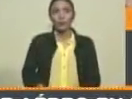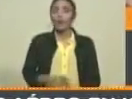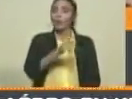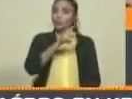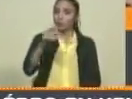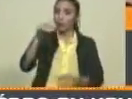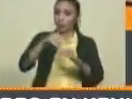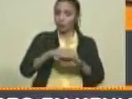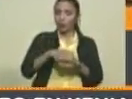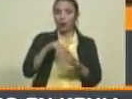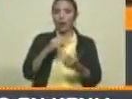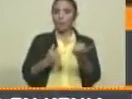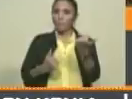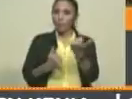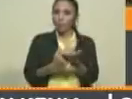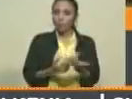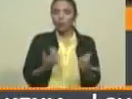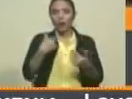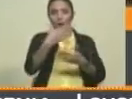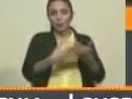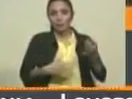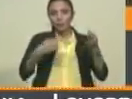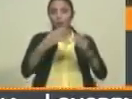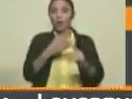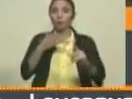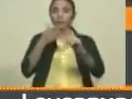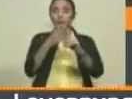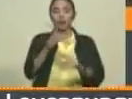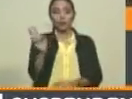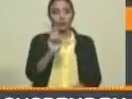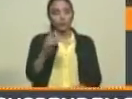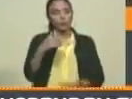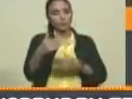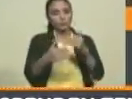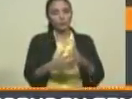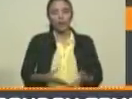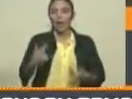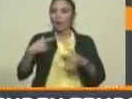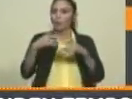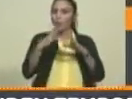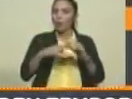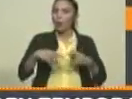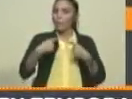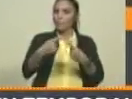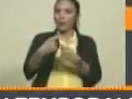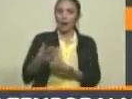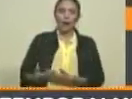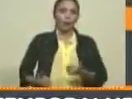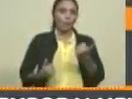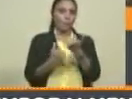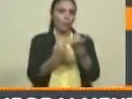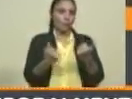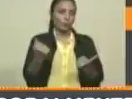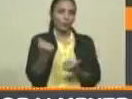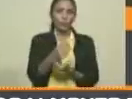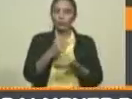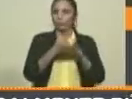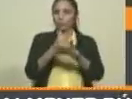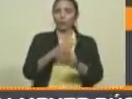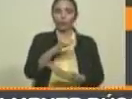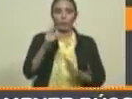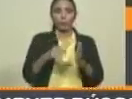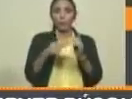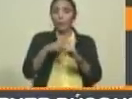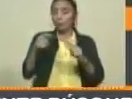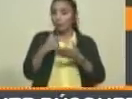favor de la resolución que estamos presentando contra Venezuela, van a contar con nuestro financiamiento, con nuestra cooperación, con nuestra ayuda. Pero si no